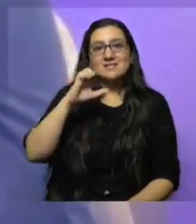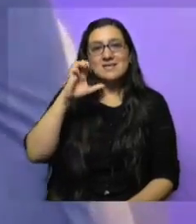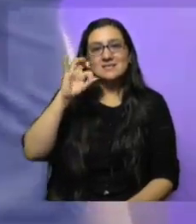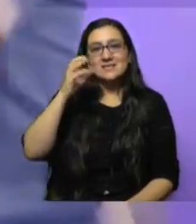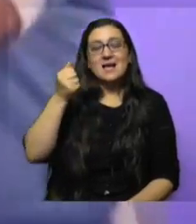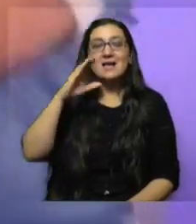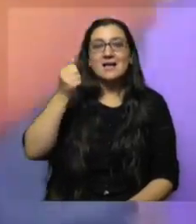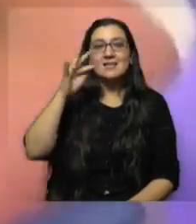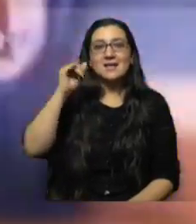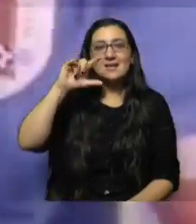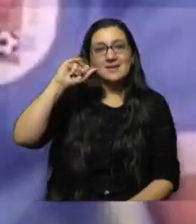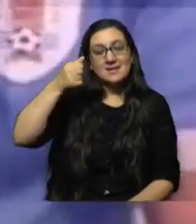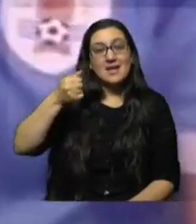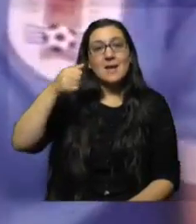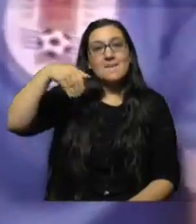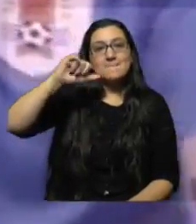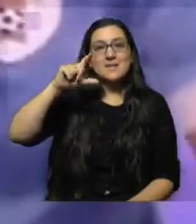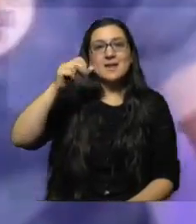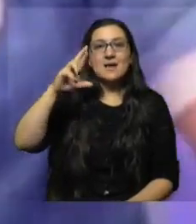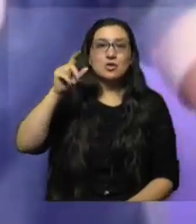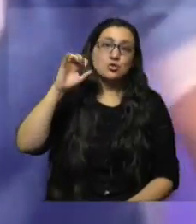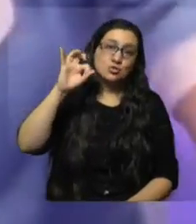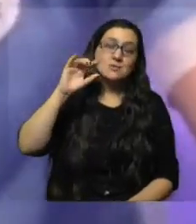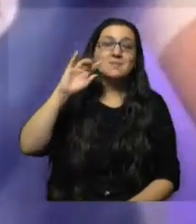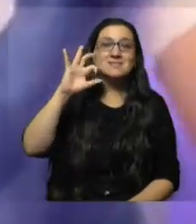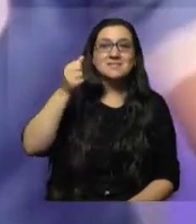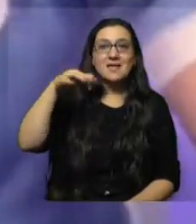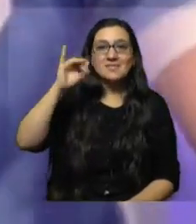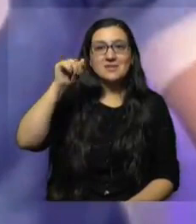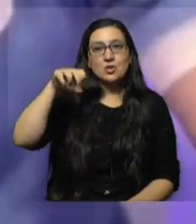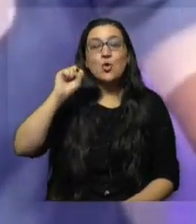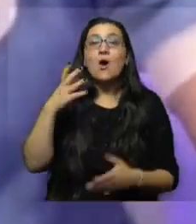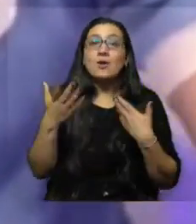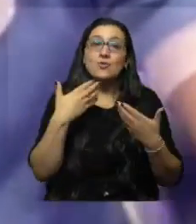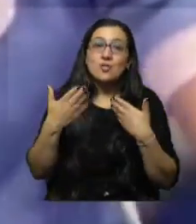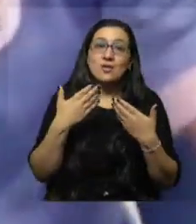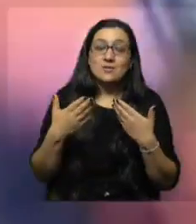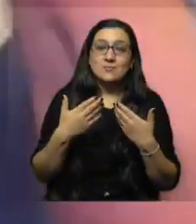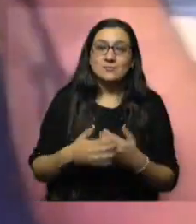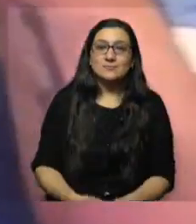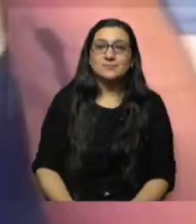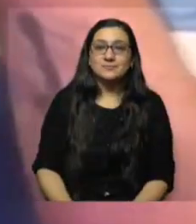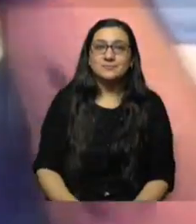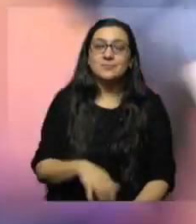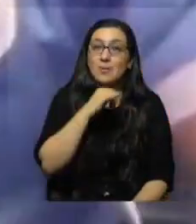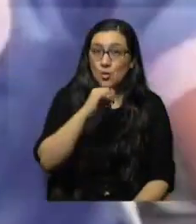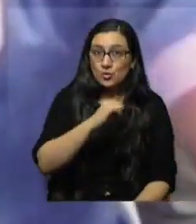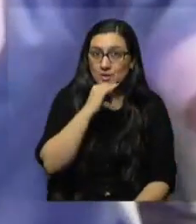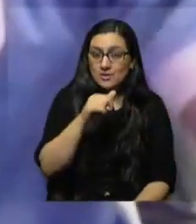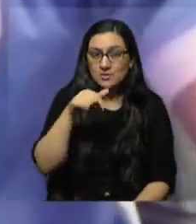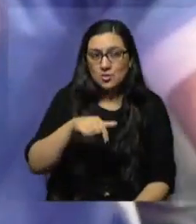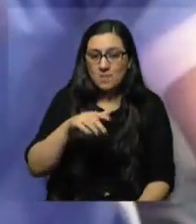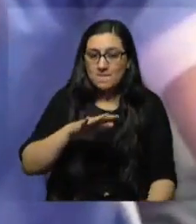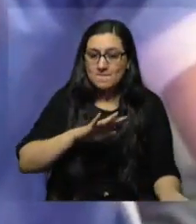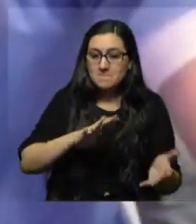Catalina, Milagros y Santino, que ya hablaron con él. Bueno, vamos a contar un poco. Esto llevó más o menos